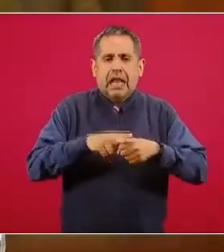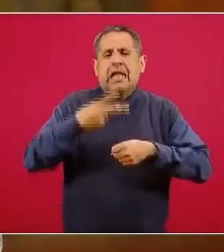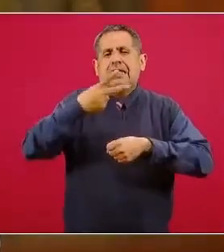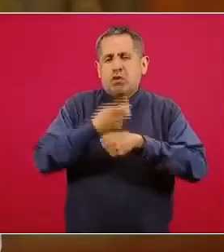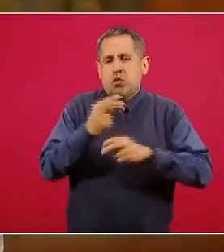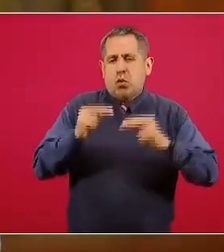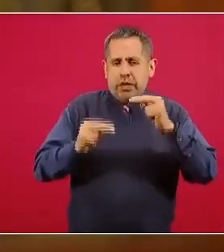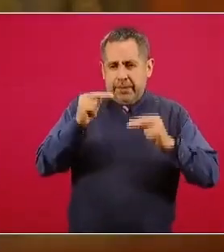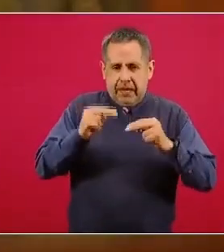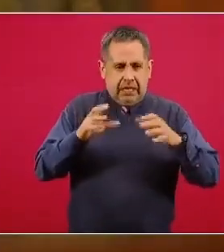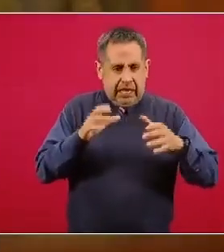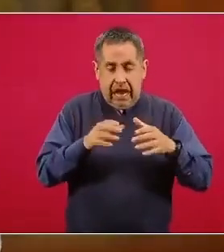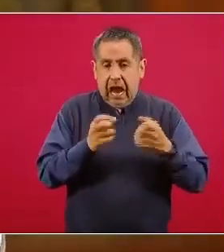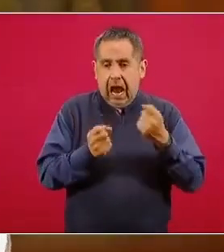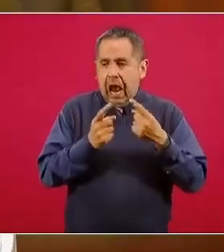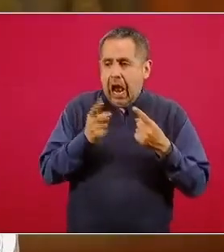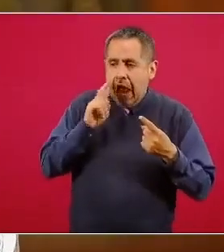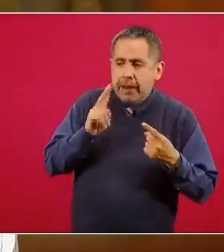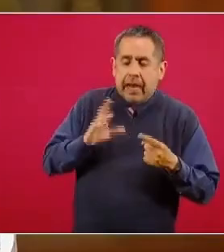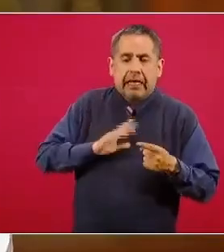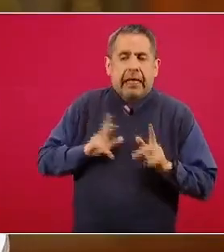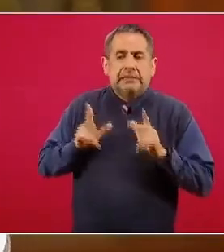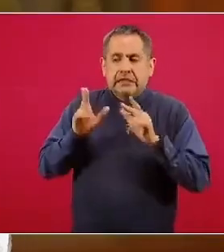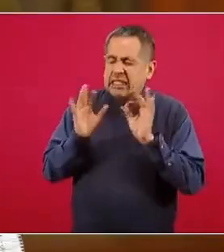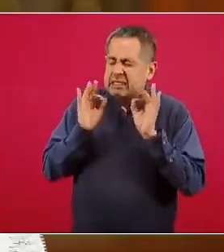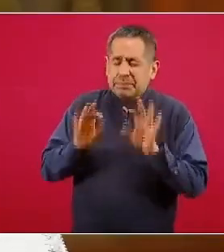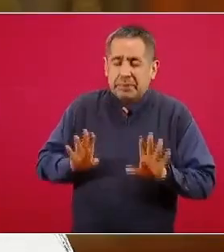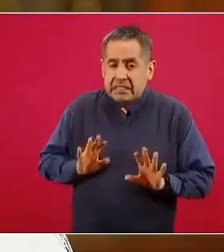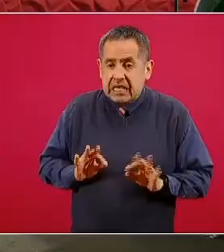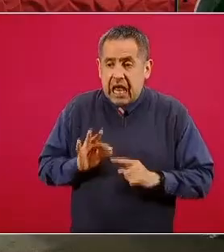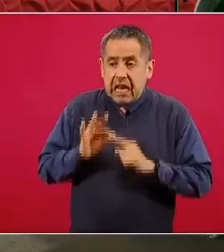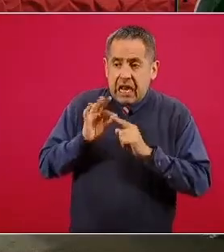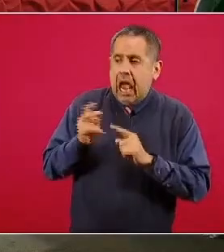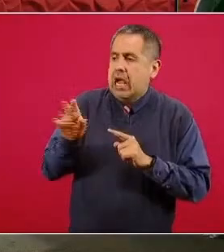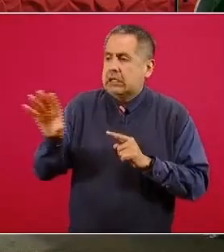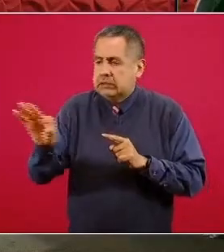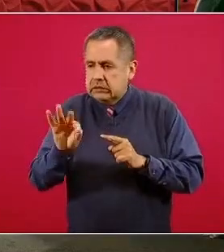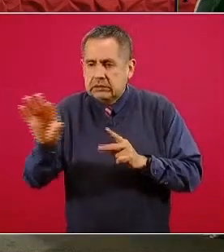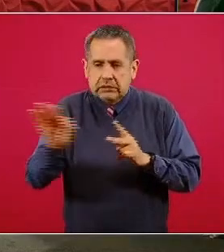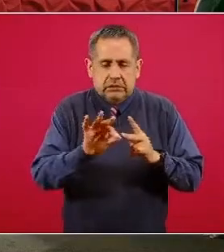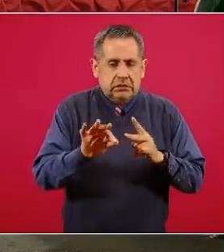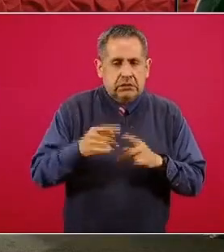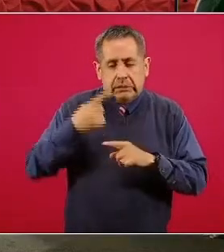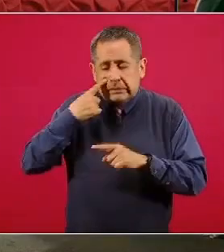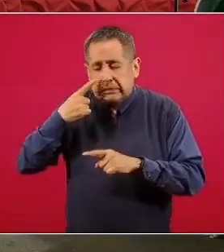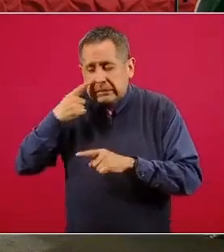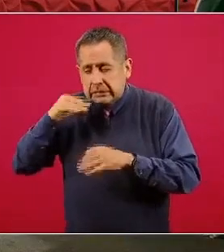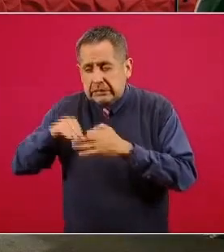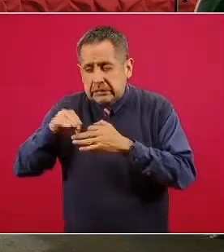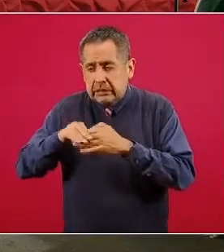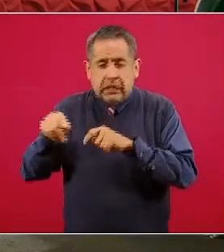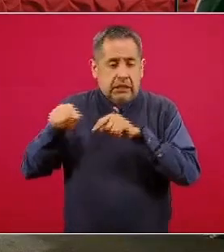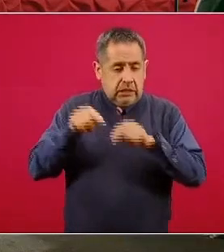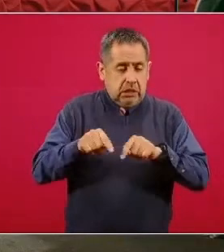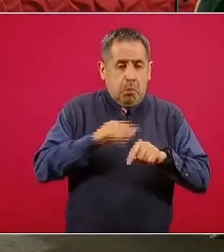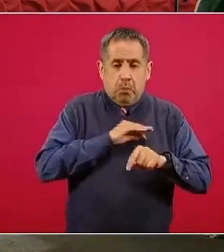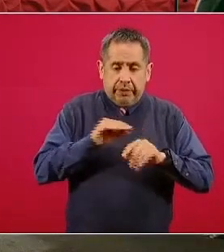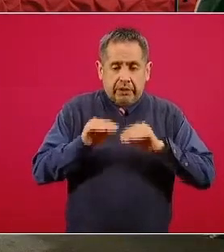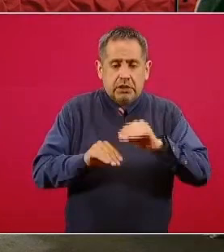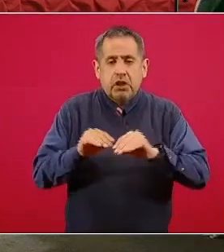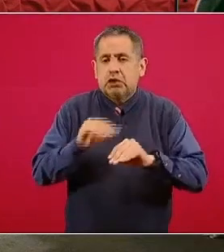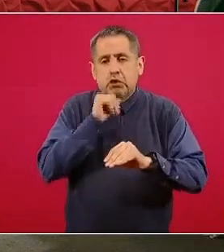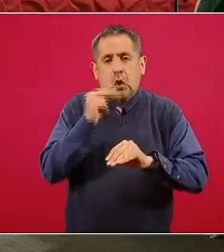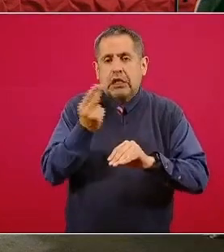nivel para atender ciertos tipos de cáncer, sobre todo los que son más frecuentes y que se pueden atender ahí sin necesidad